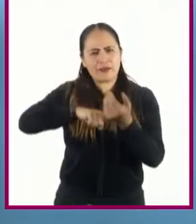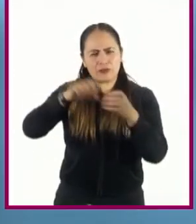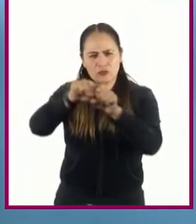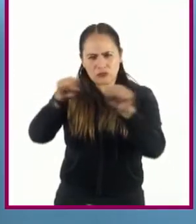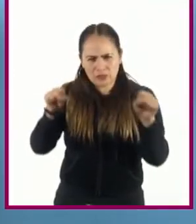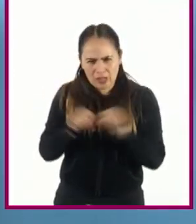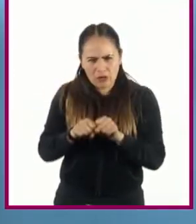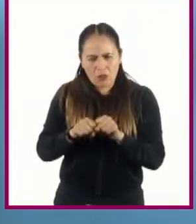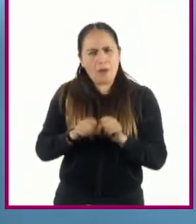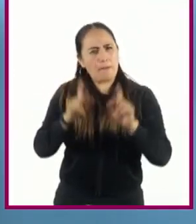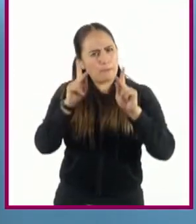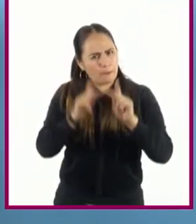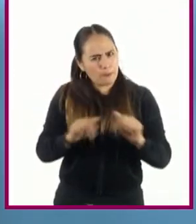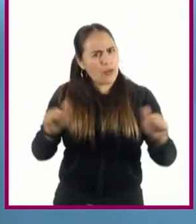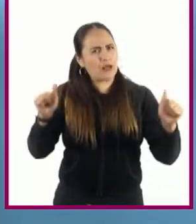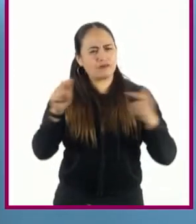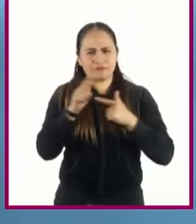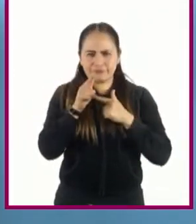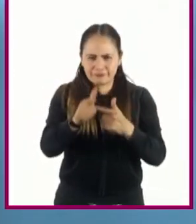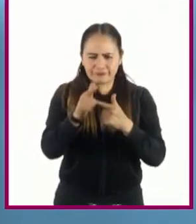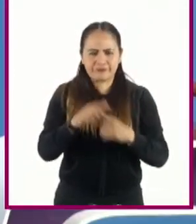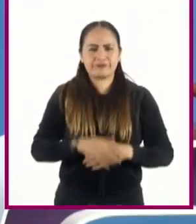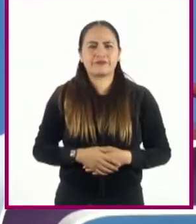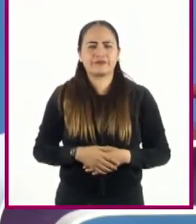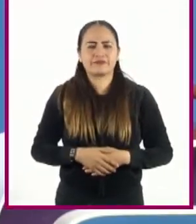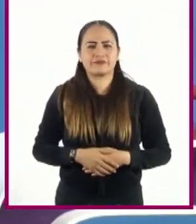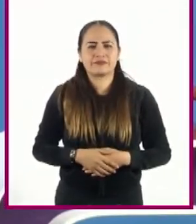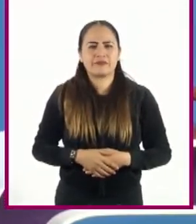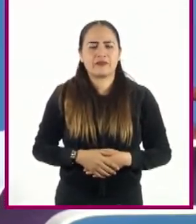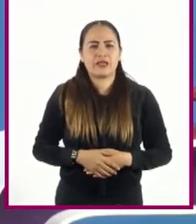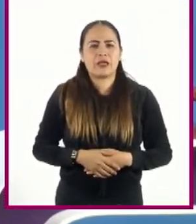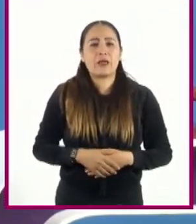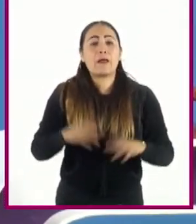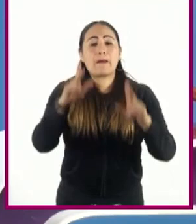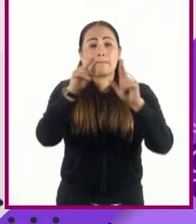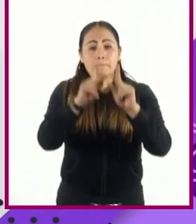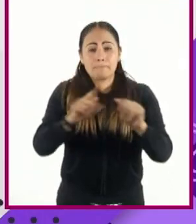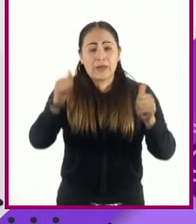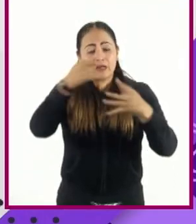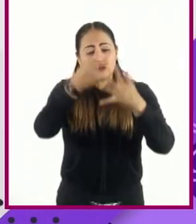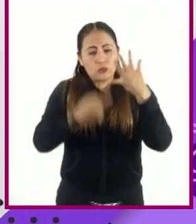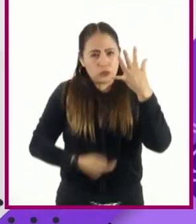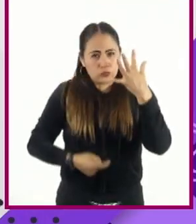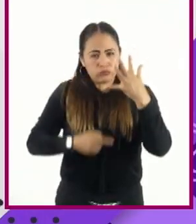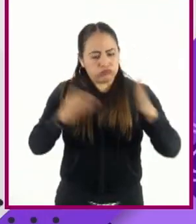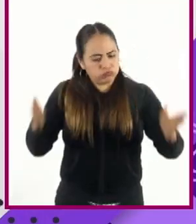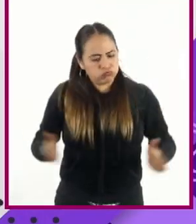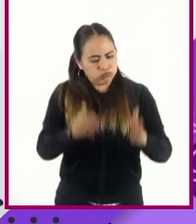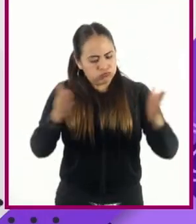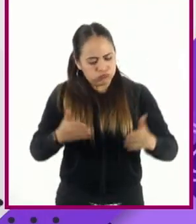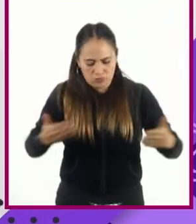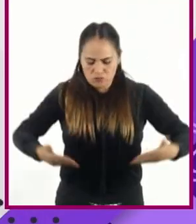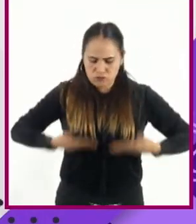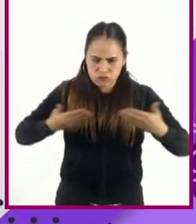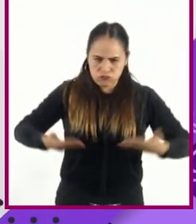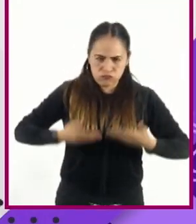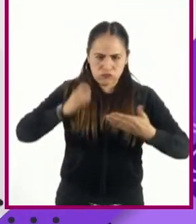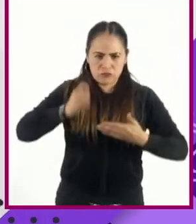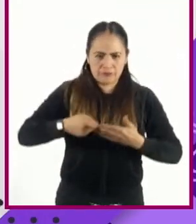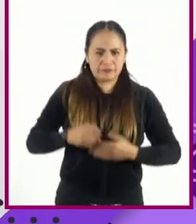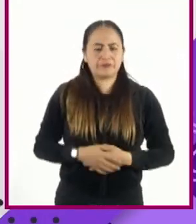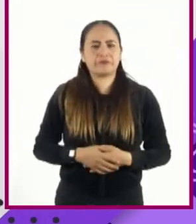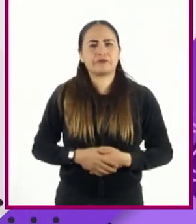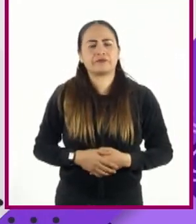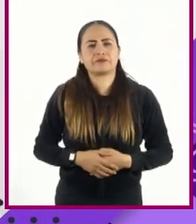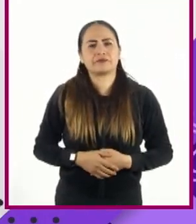clases. Algunos de los principios para la construcción de la paz son: realidad. Partir